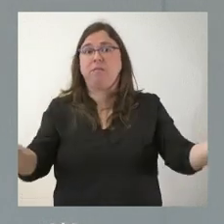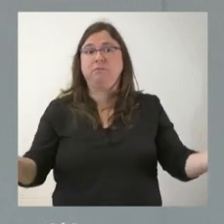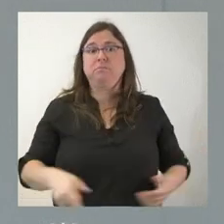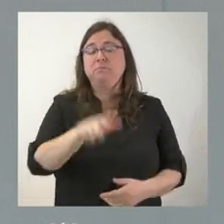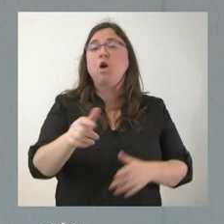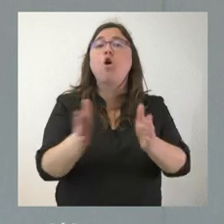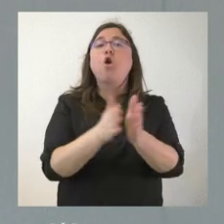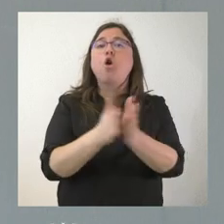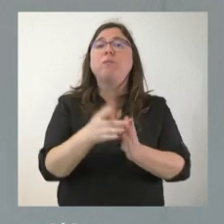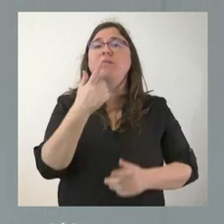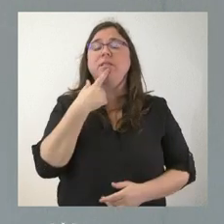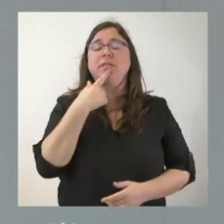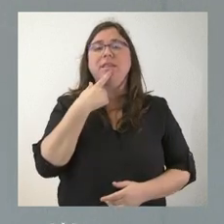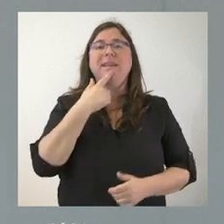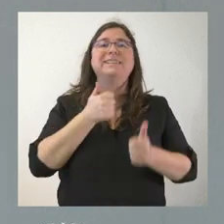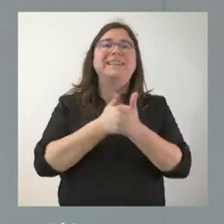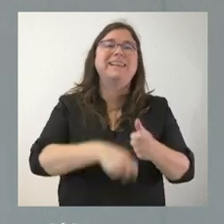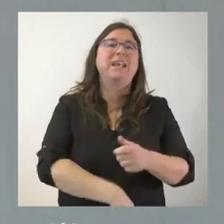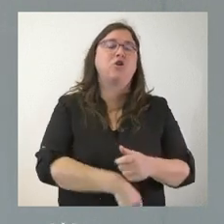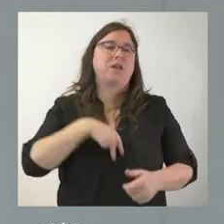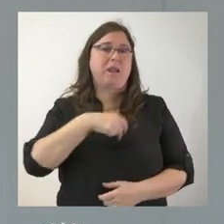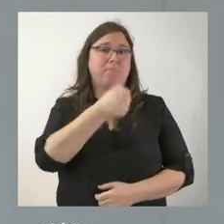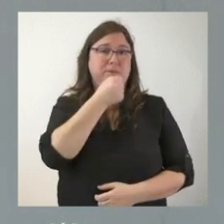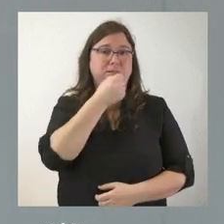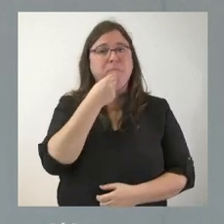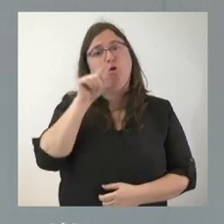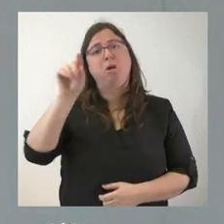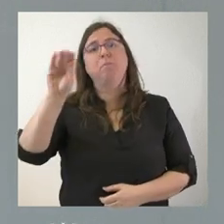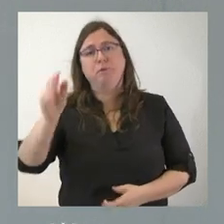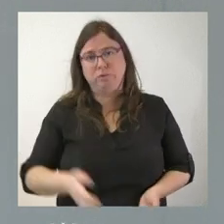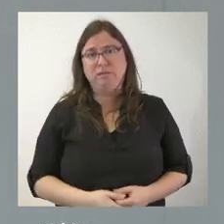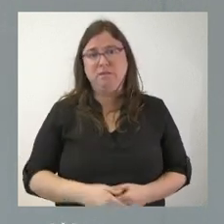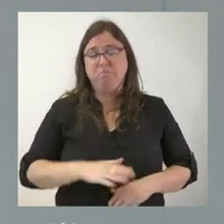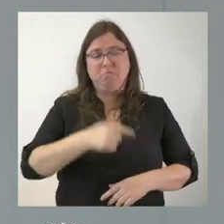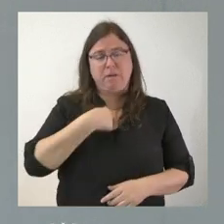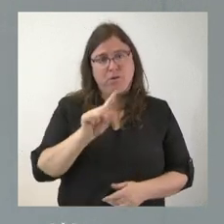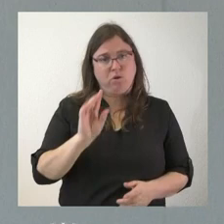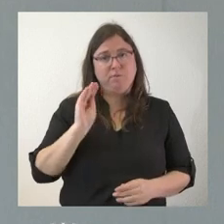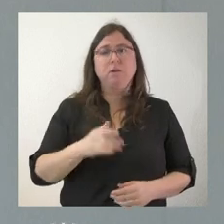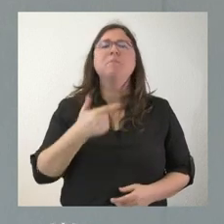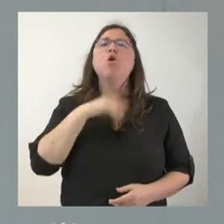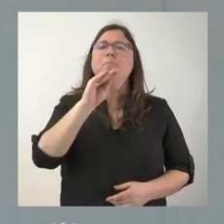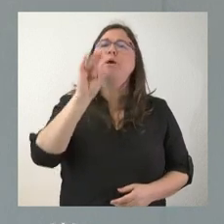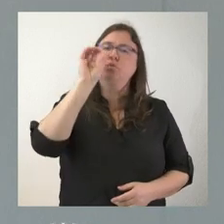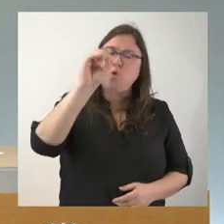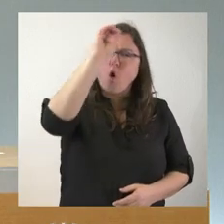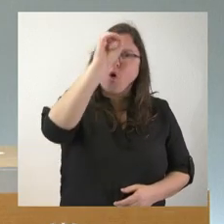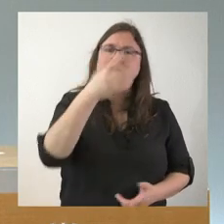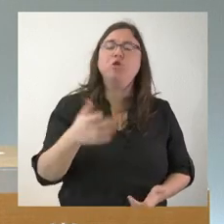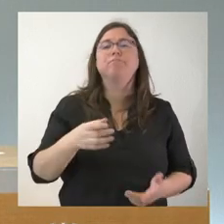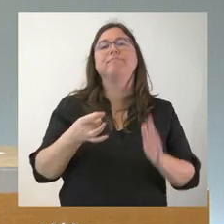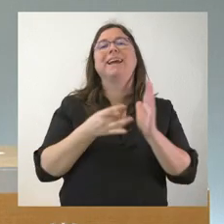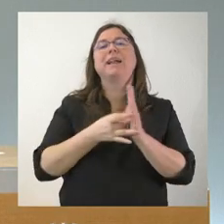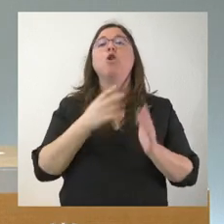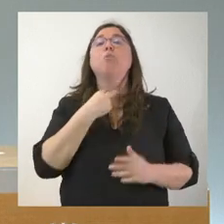del secretario general del partido socialista quizás La pregunta es más para el secretario general del partido socialista que para mí pero le pregunto a usted en calidad de portavoz de la